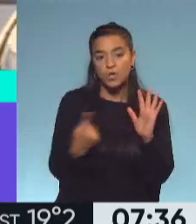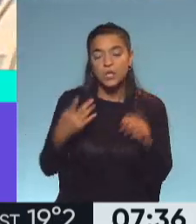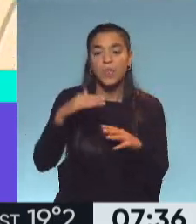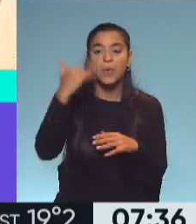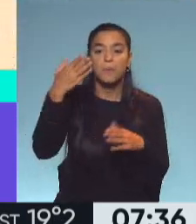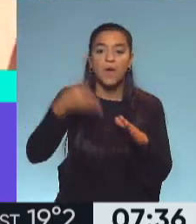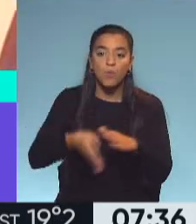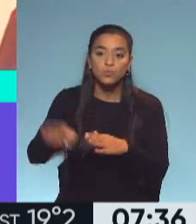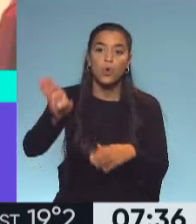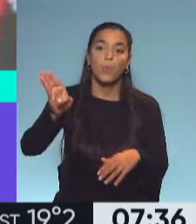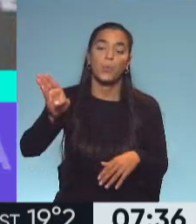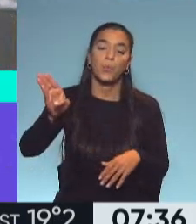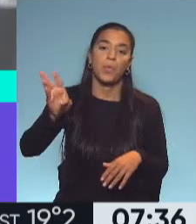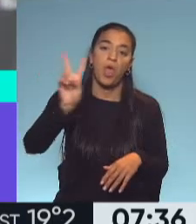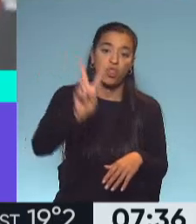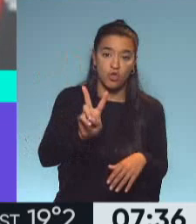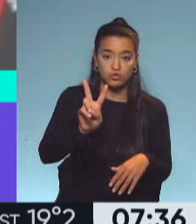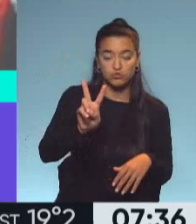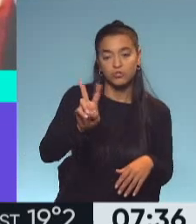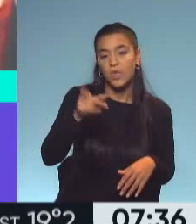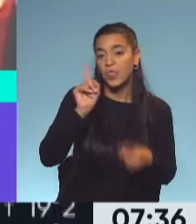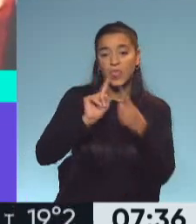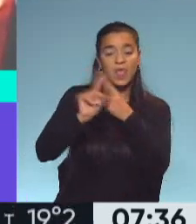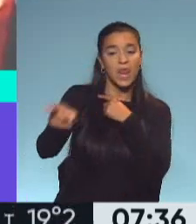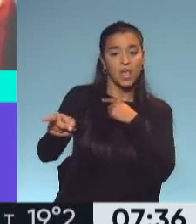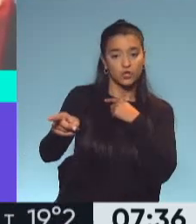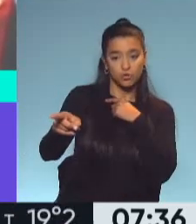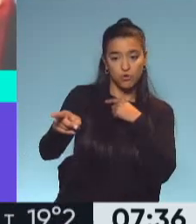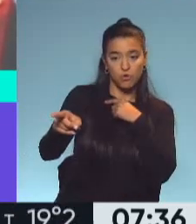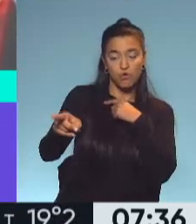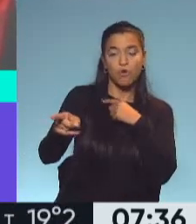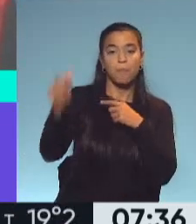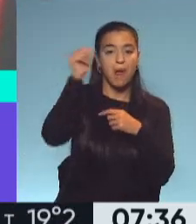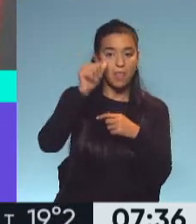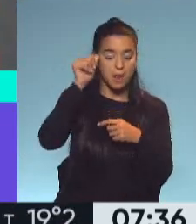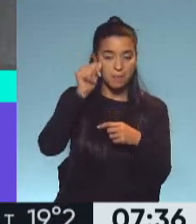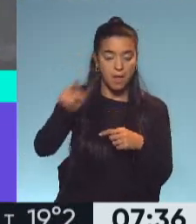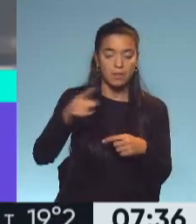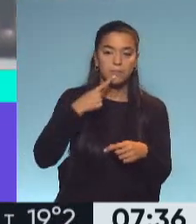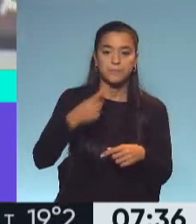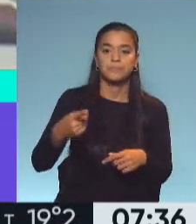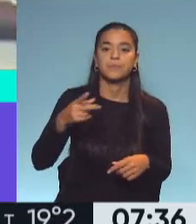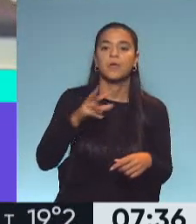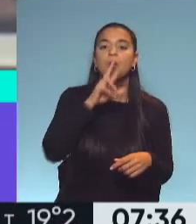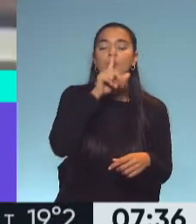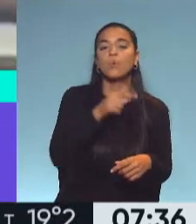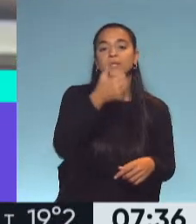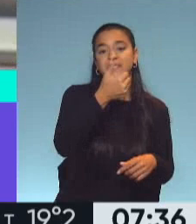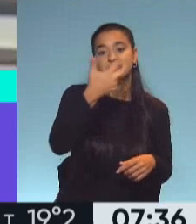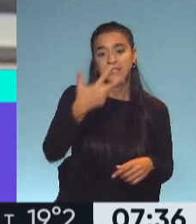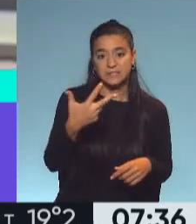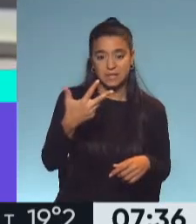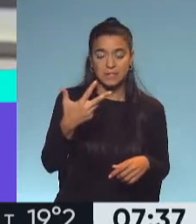la autovía 2 que comunica directamente con Mar del Plata a la altura de la ruta